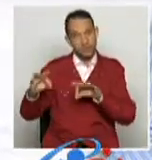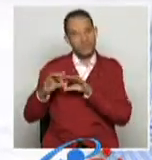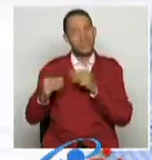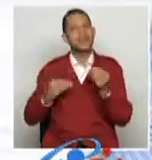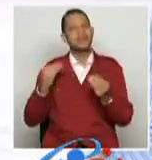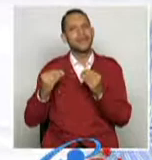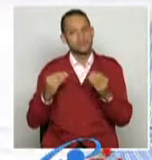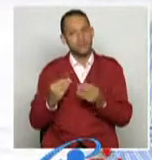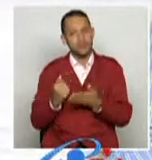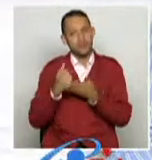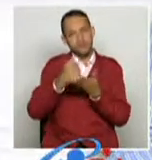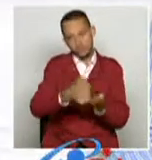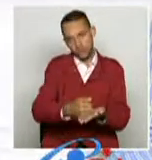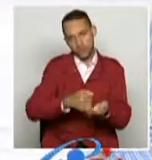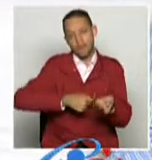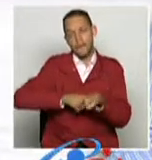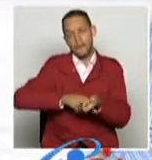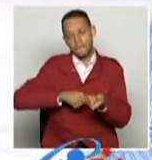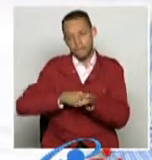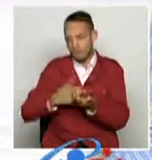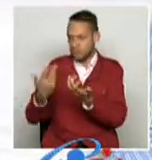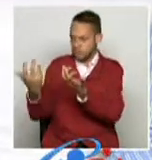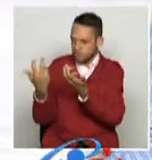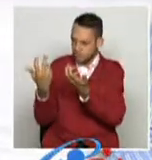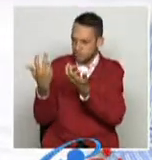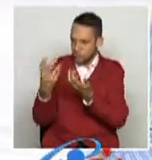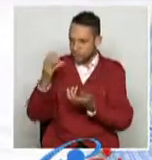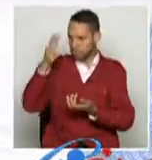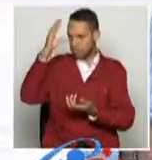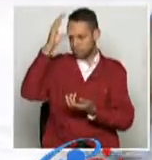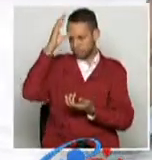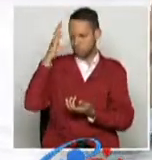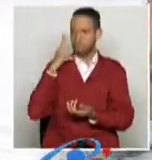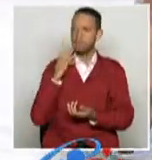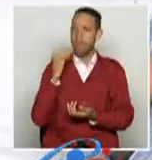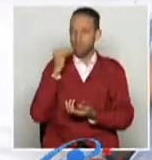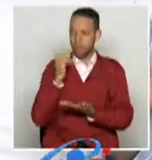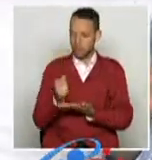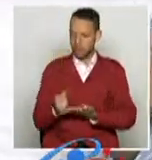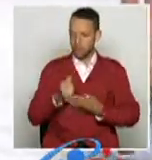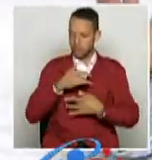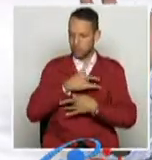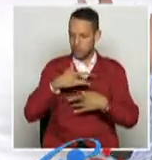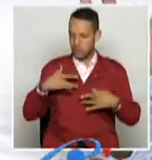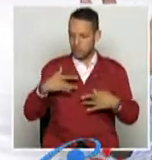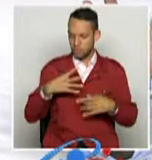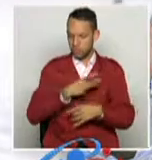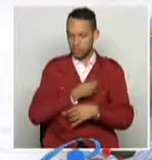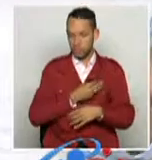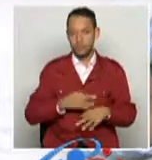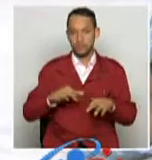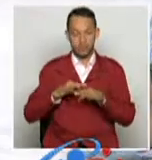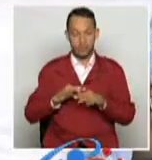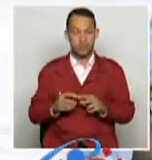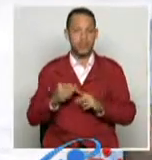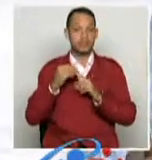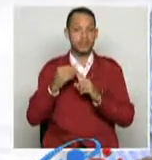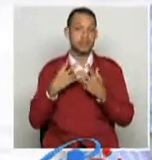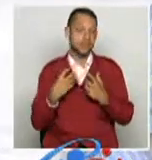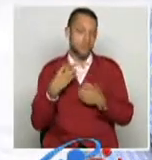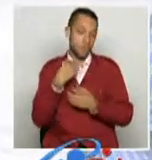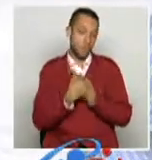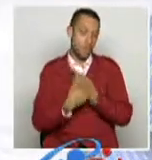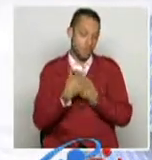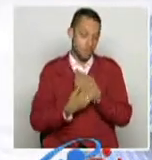medicina, tienen o aportan su granito de arena muy importante para la construcción de un gran edificio que es la salud y que es el